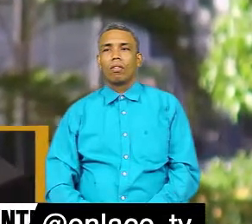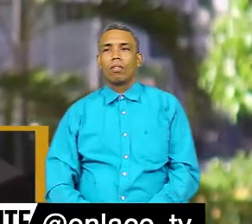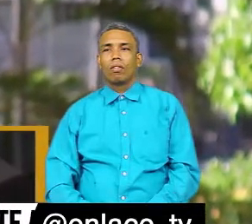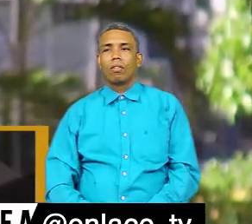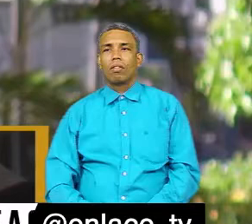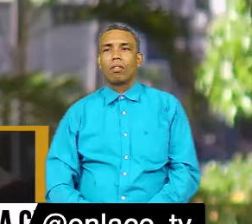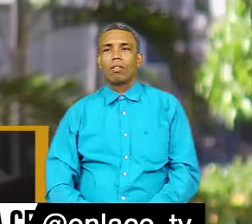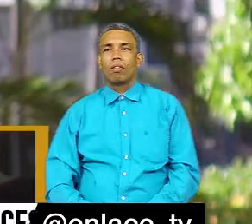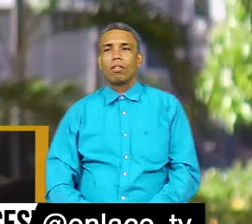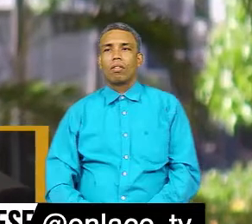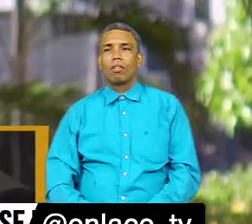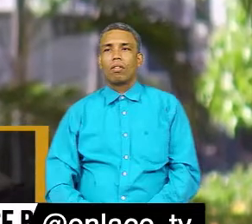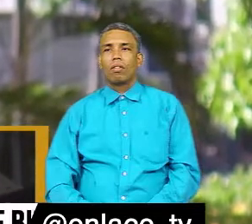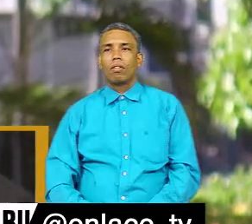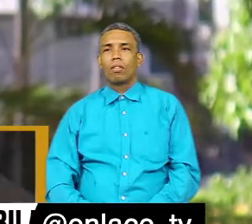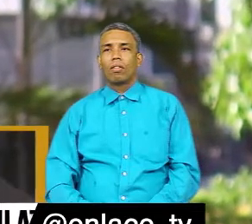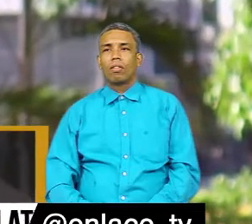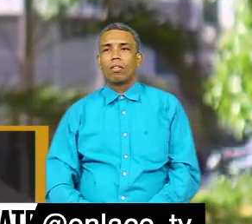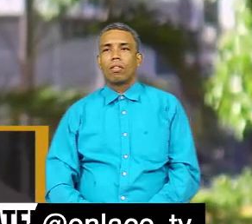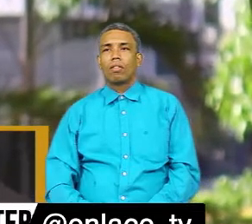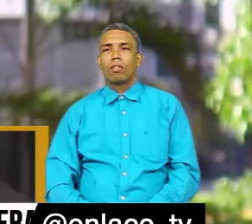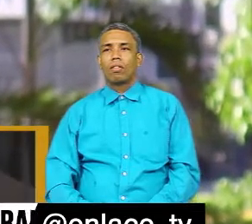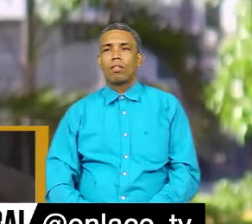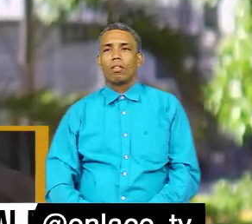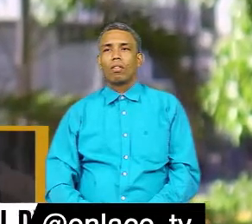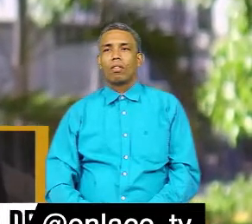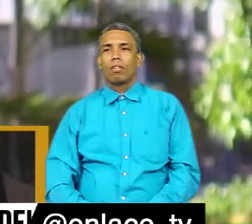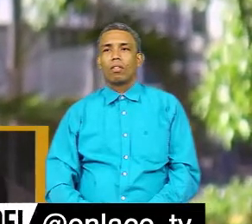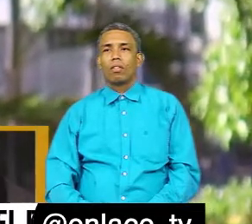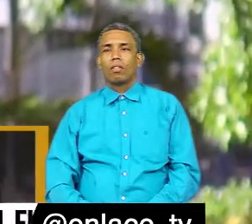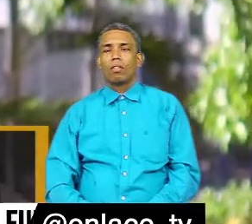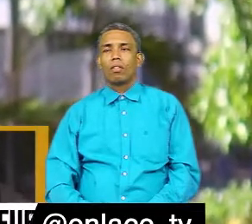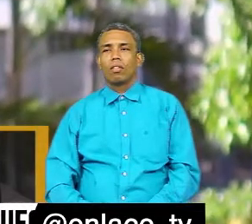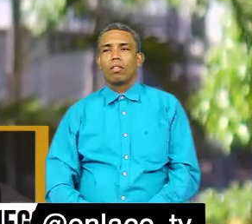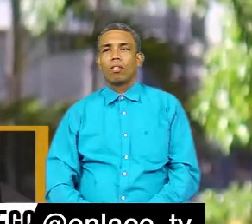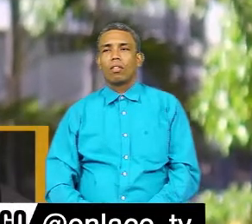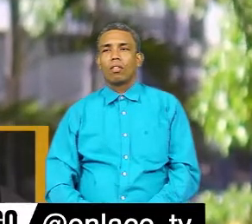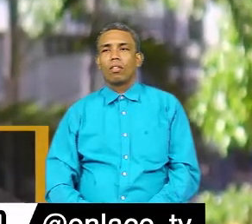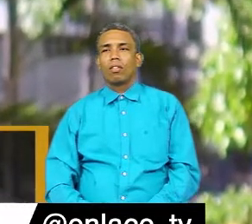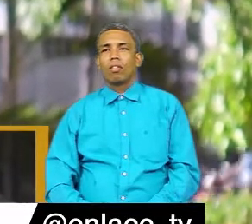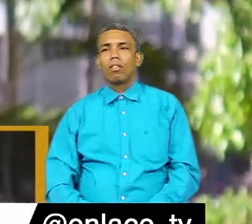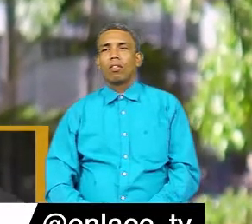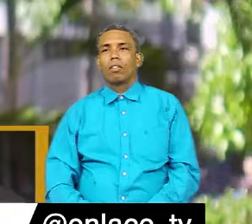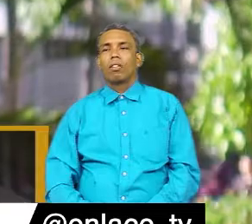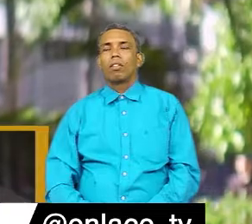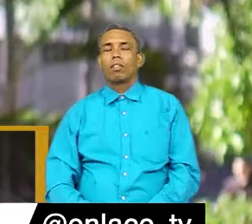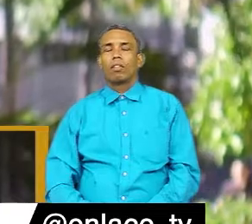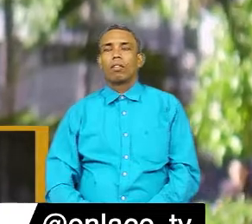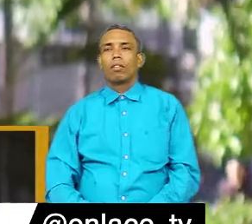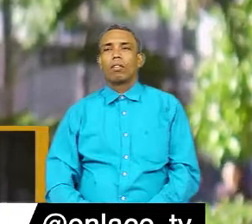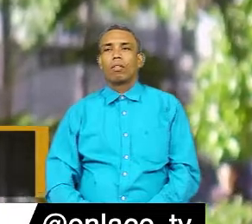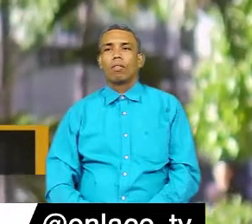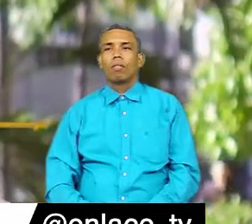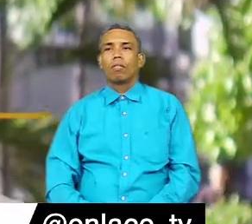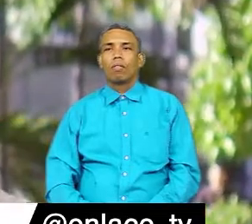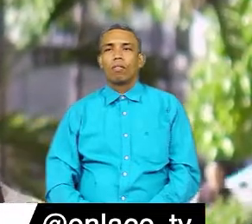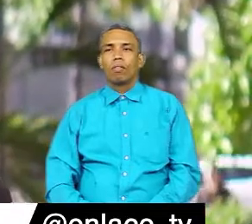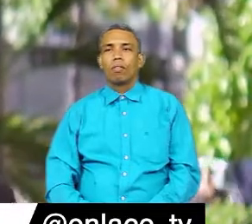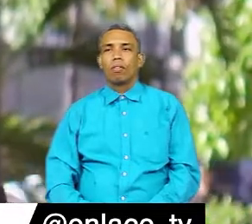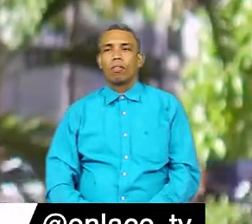ojos indios, como me gustan a mí. Hechiceros y chiquitos, brillantes como el